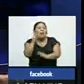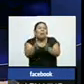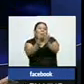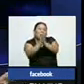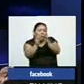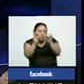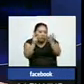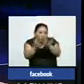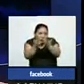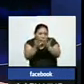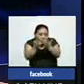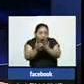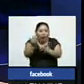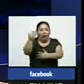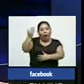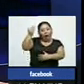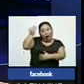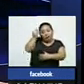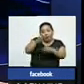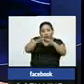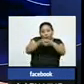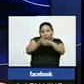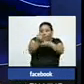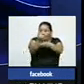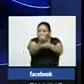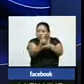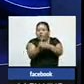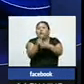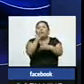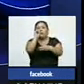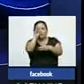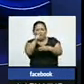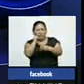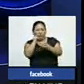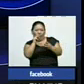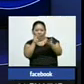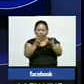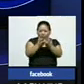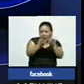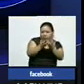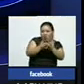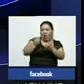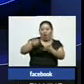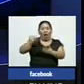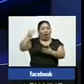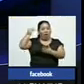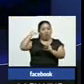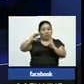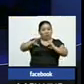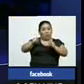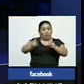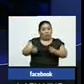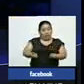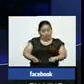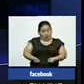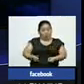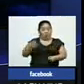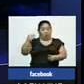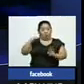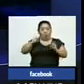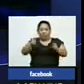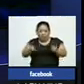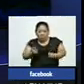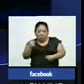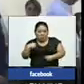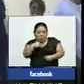crímenes de líderes sindicales. Además informó que han encontrado anomalías cometidas en la antigua administración de la cartera de Estado.